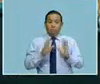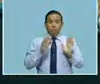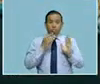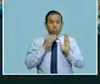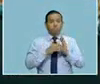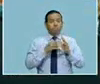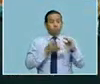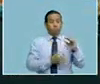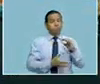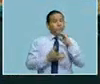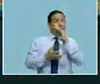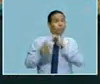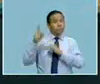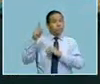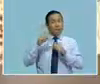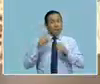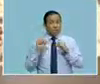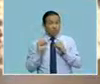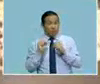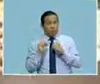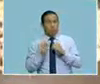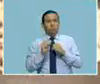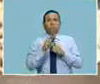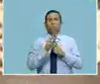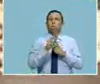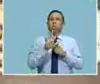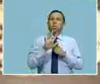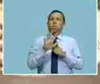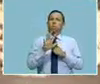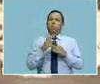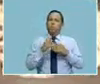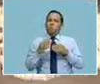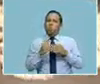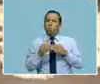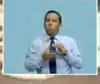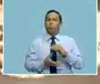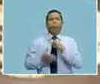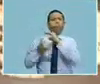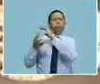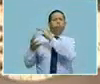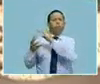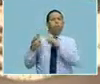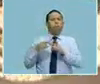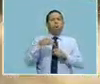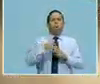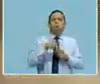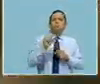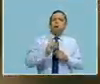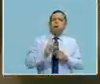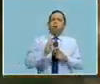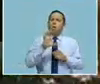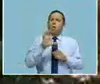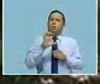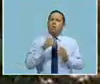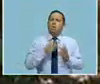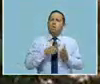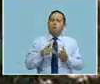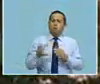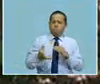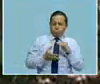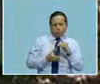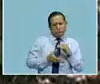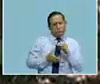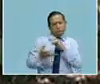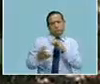por ejemplo, a $35-40 una gaveta de mango, cuando aquí se lo compra con el precio que ellos lo ponen, a $15. La vida útil de una